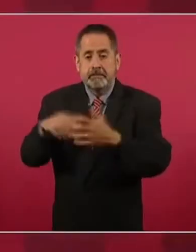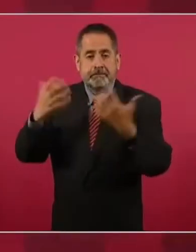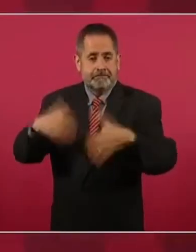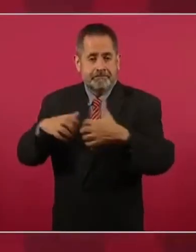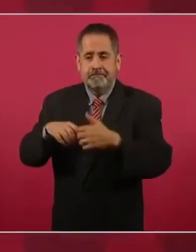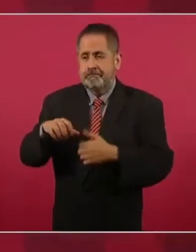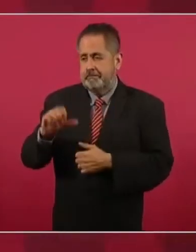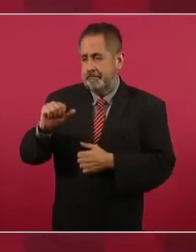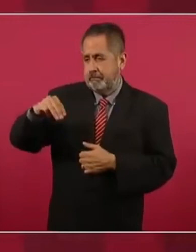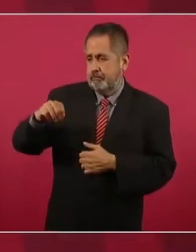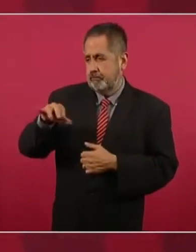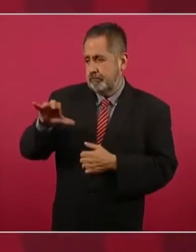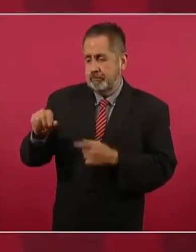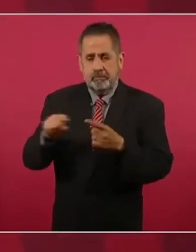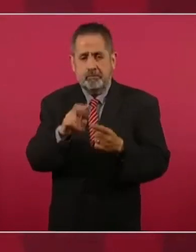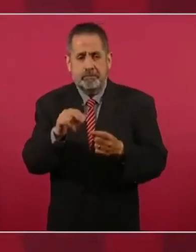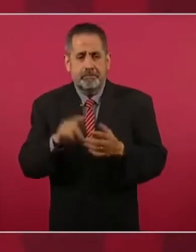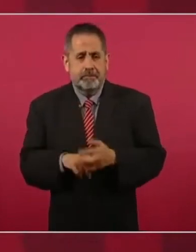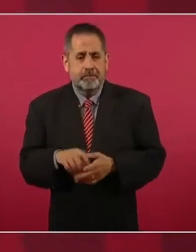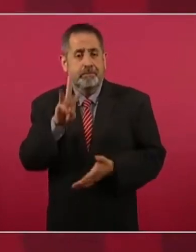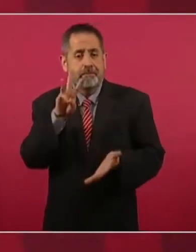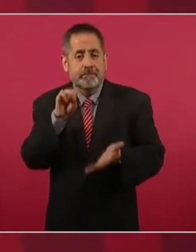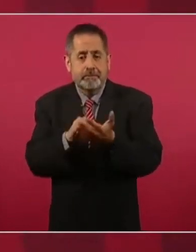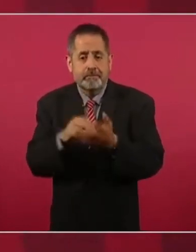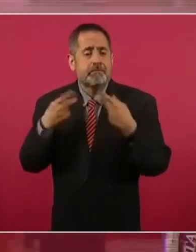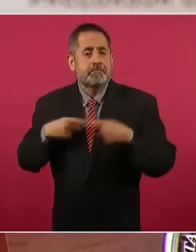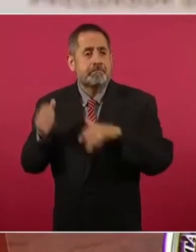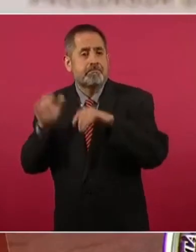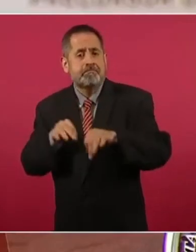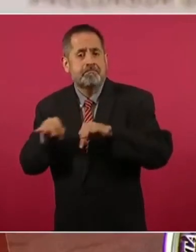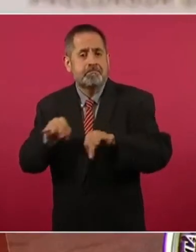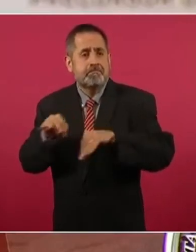planta de urea, son 3,000 empleos.